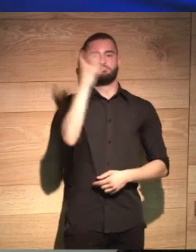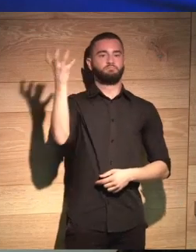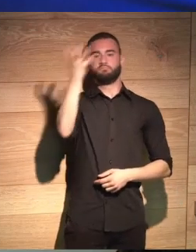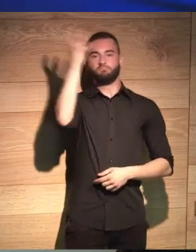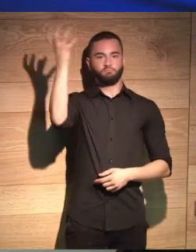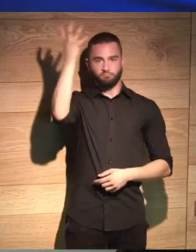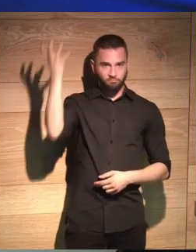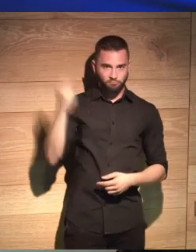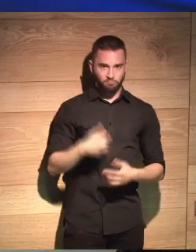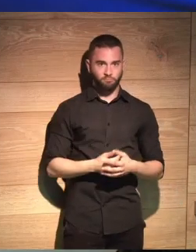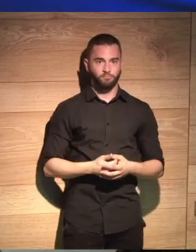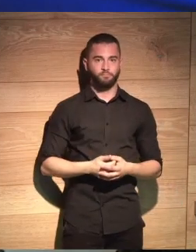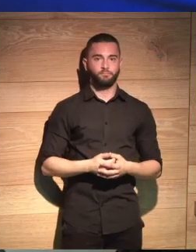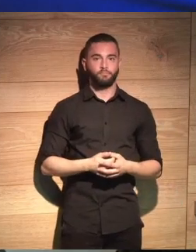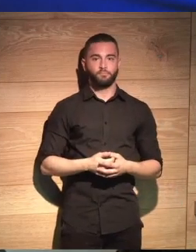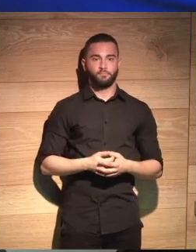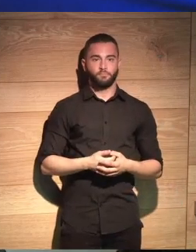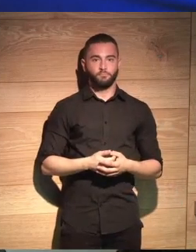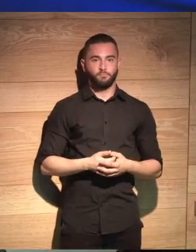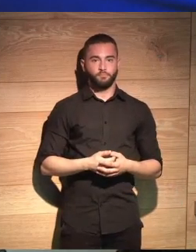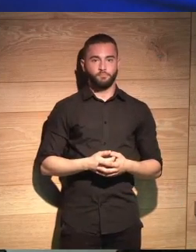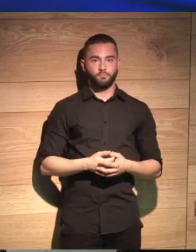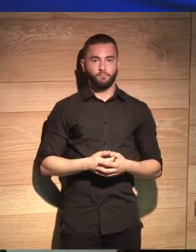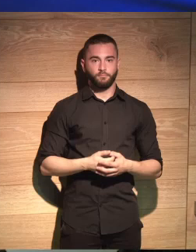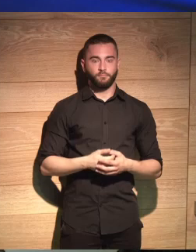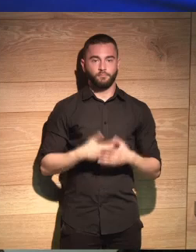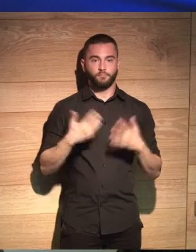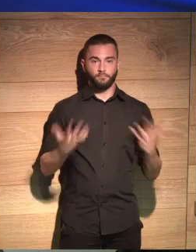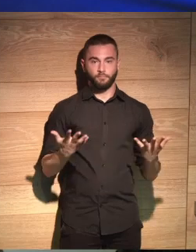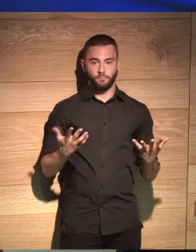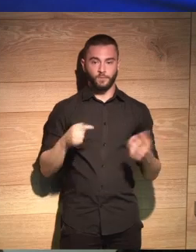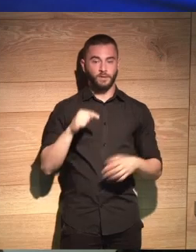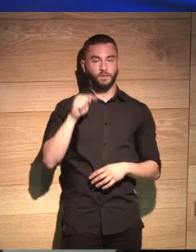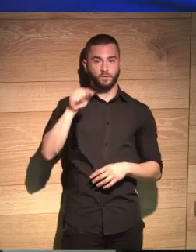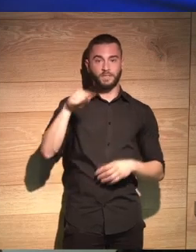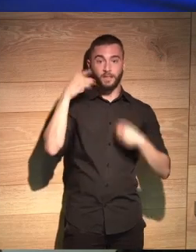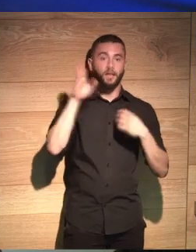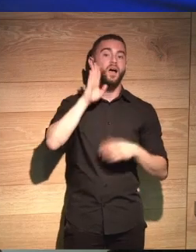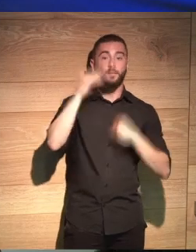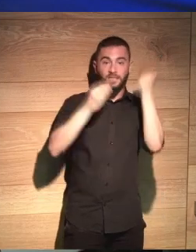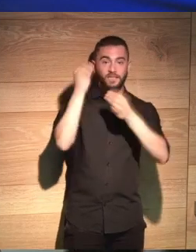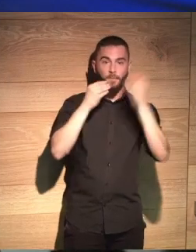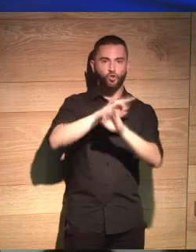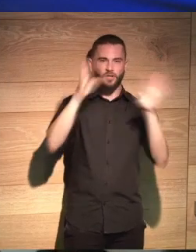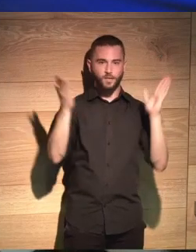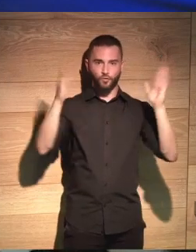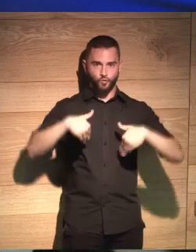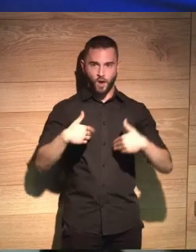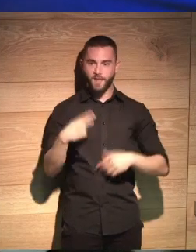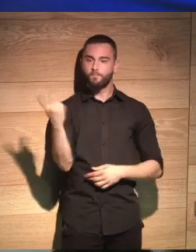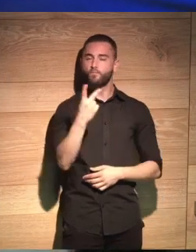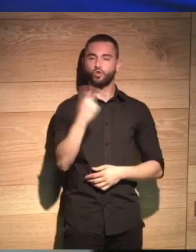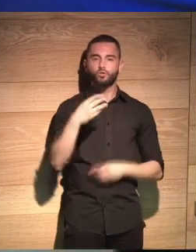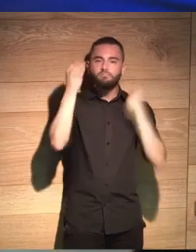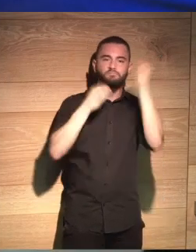intelectual. Eso ya es un planteamiento que ella hace, no lo tiene tan claro. ¿Vosotros? Es que aquí en la